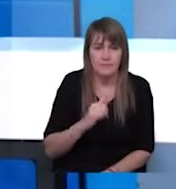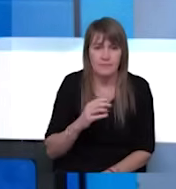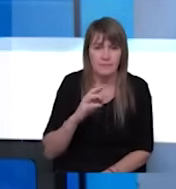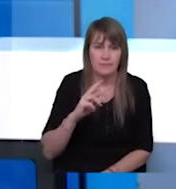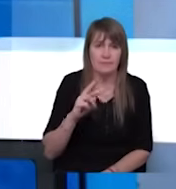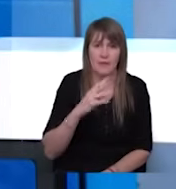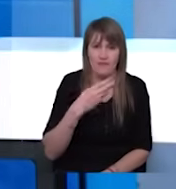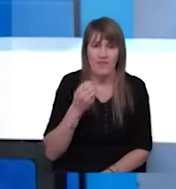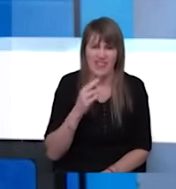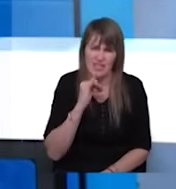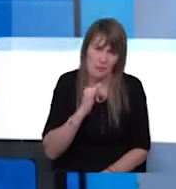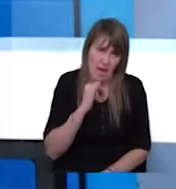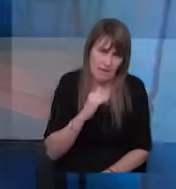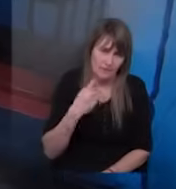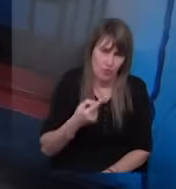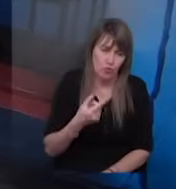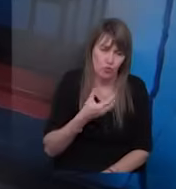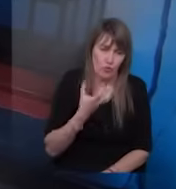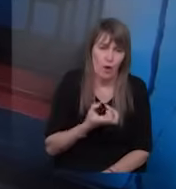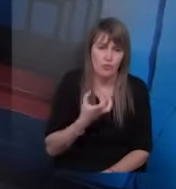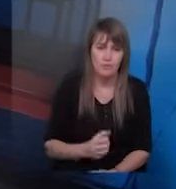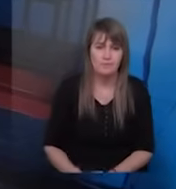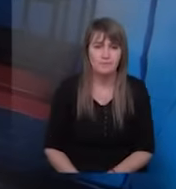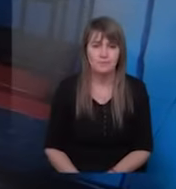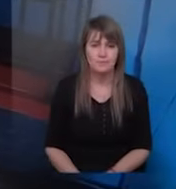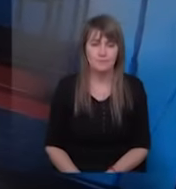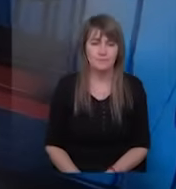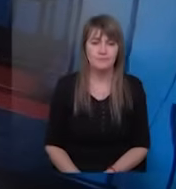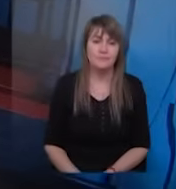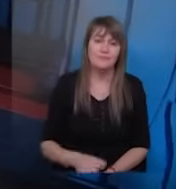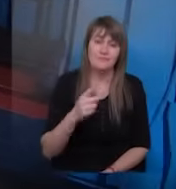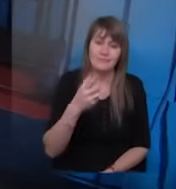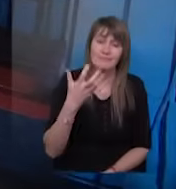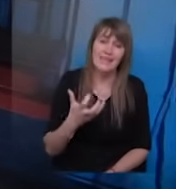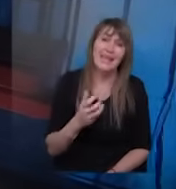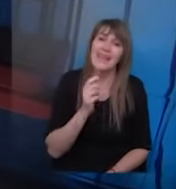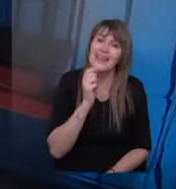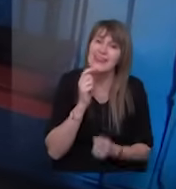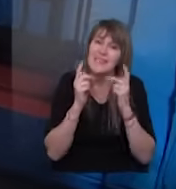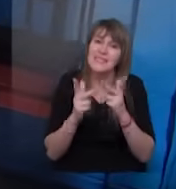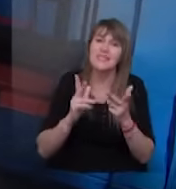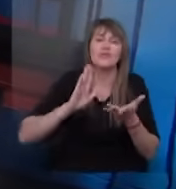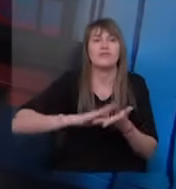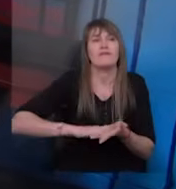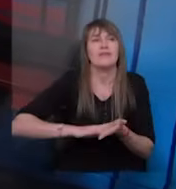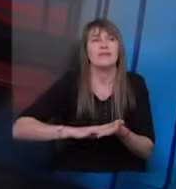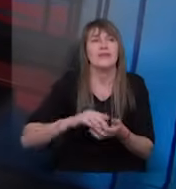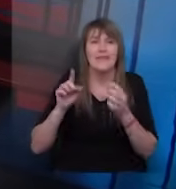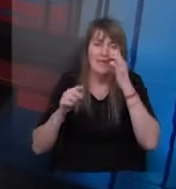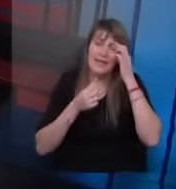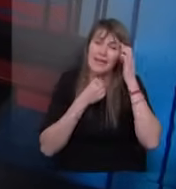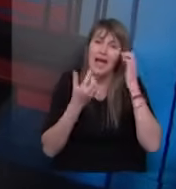Tenés ahí también, Antonio, algunas referencias importantes, ¿no? Sí, no, lo que quería decir es sobre lo que se refirió ahí en ese